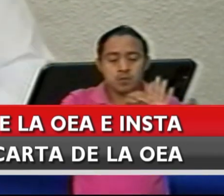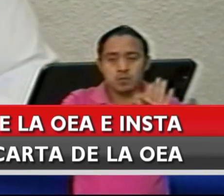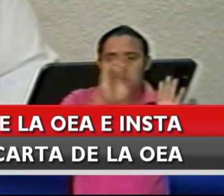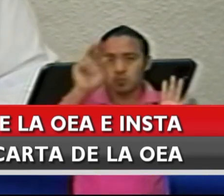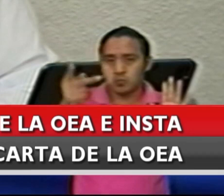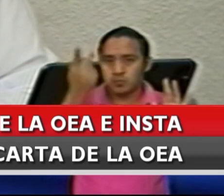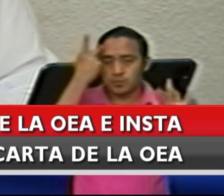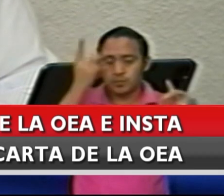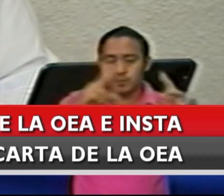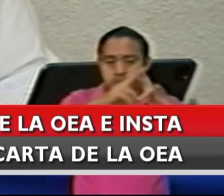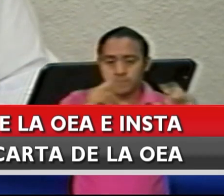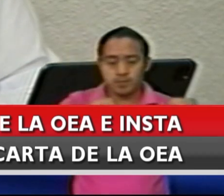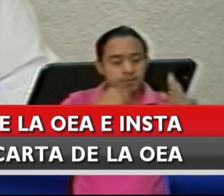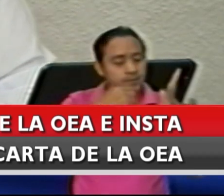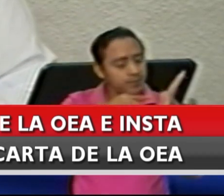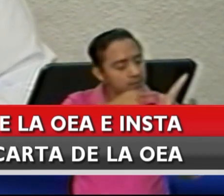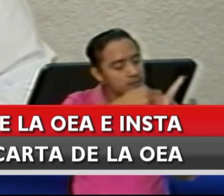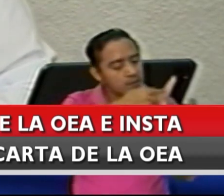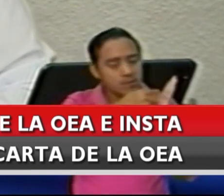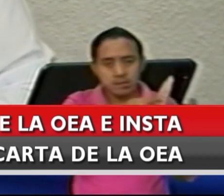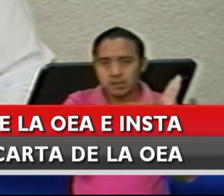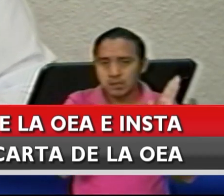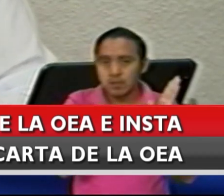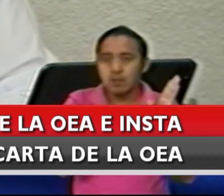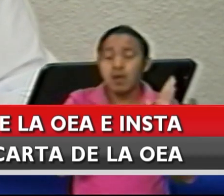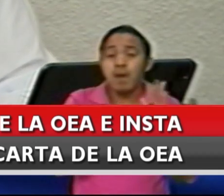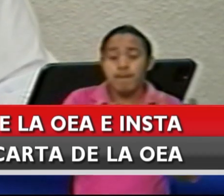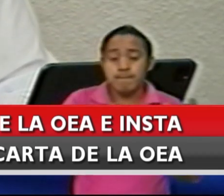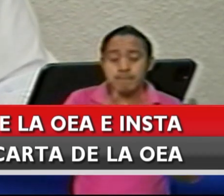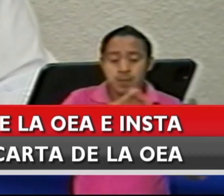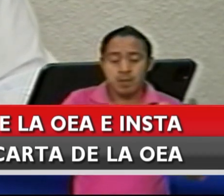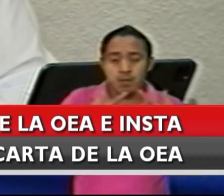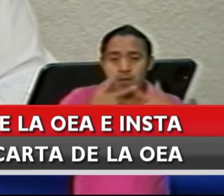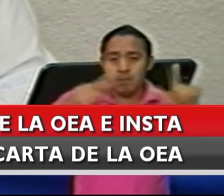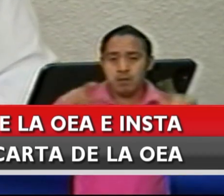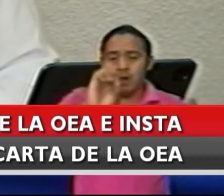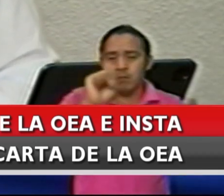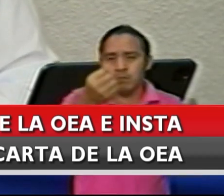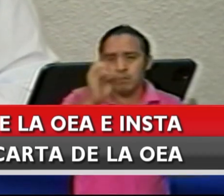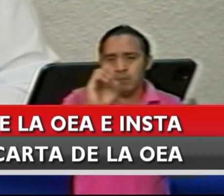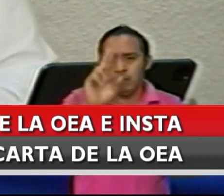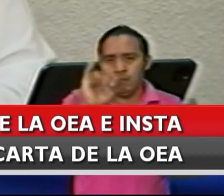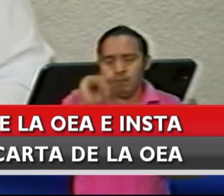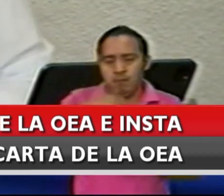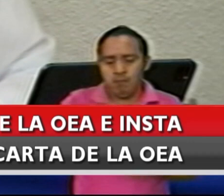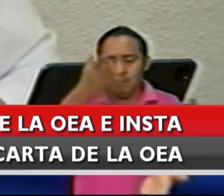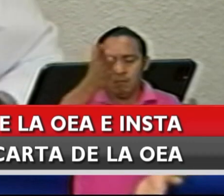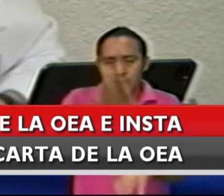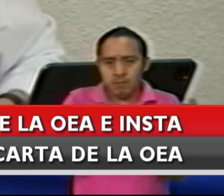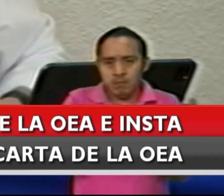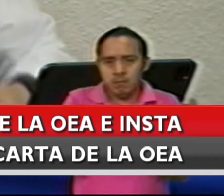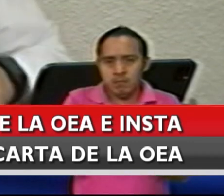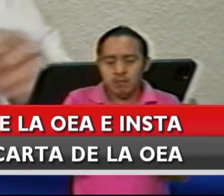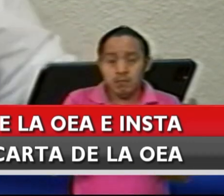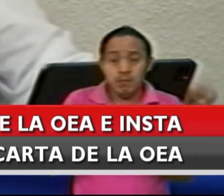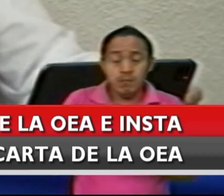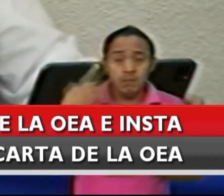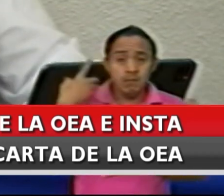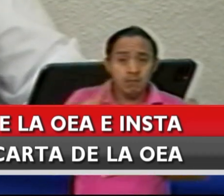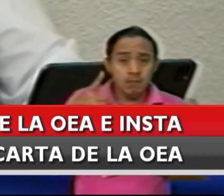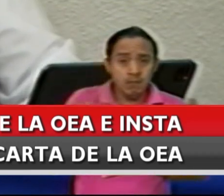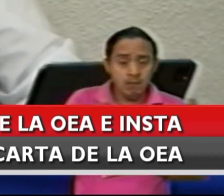sus principios fundamentales declara que la independencia, la soberanía y la autodeterminación nacional son